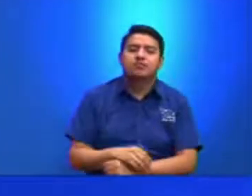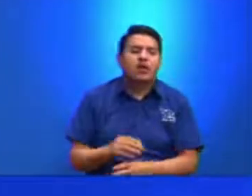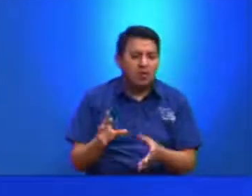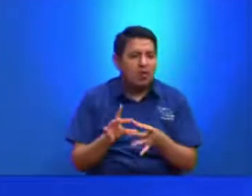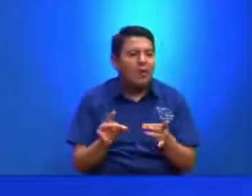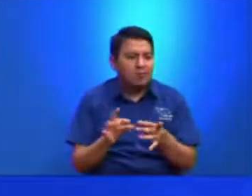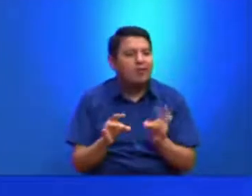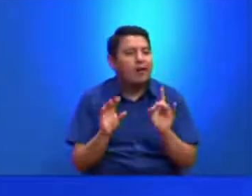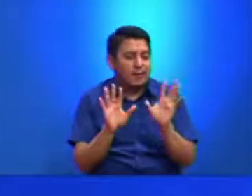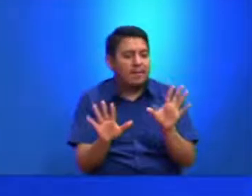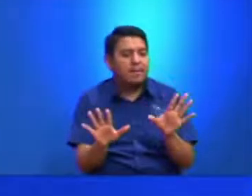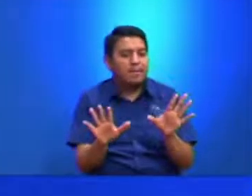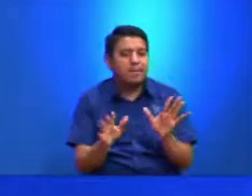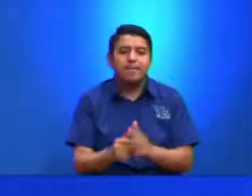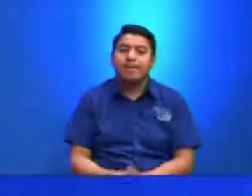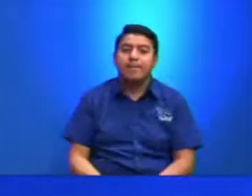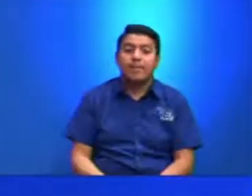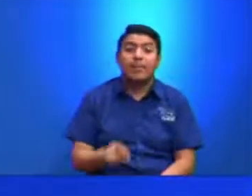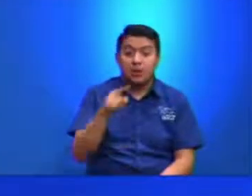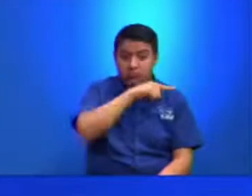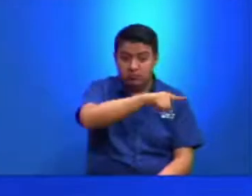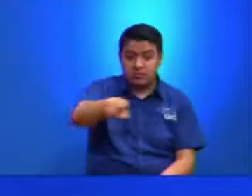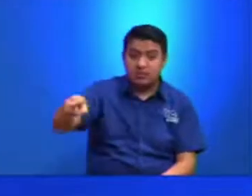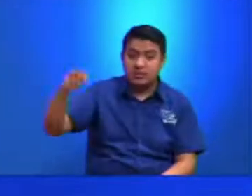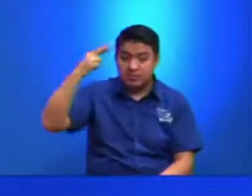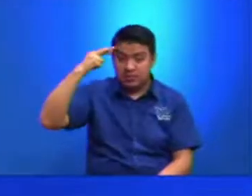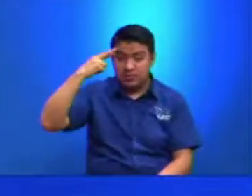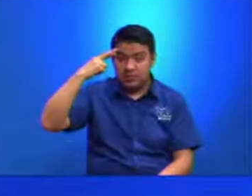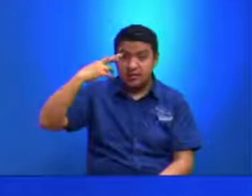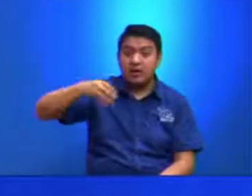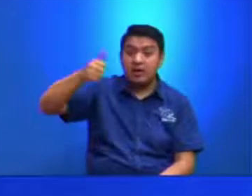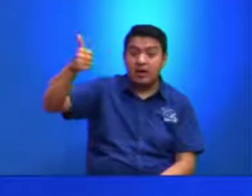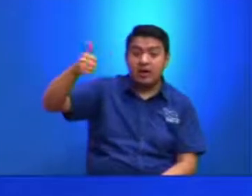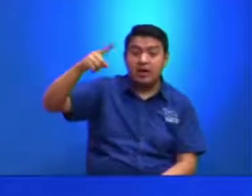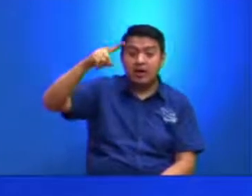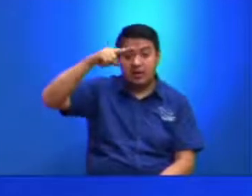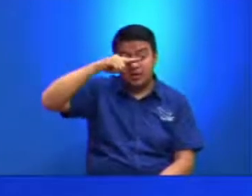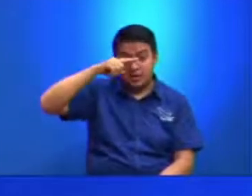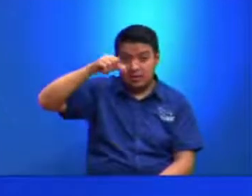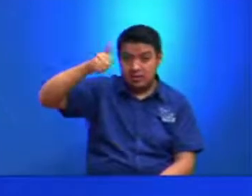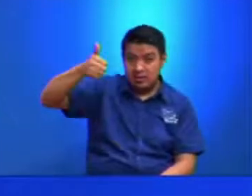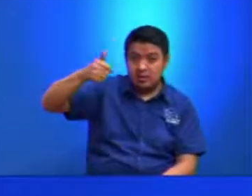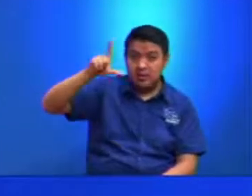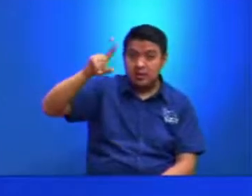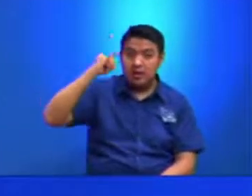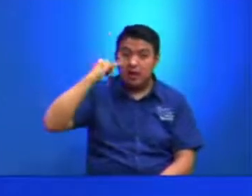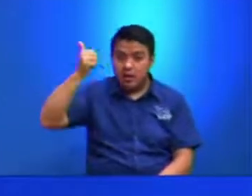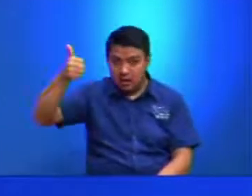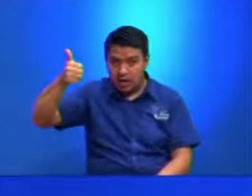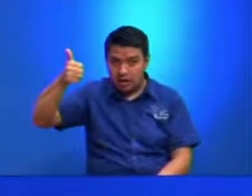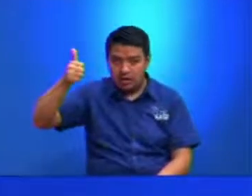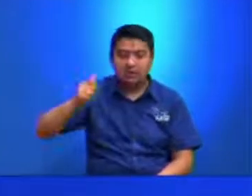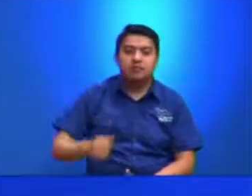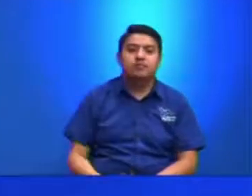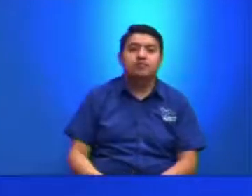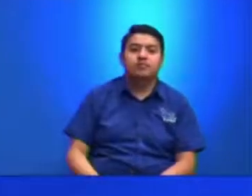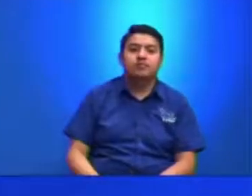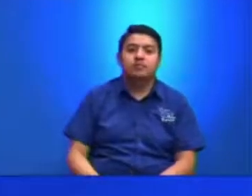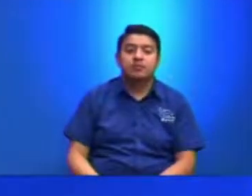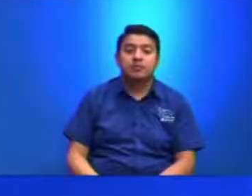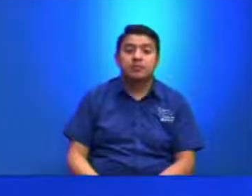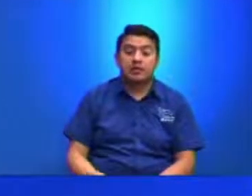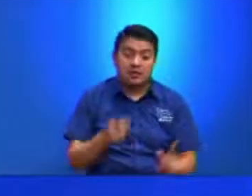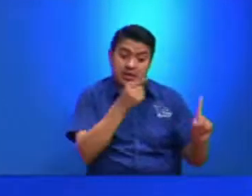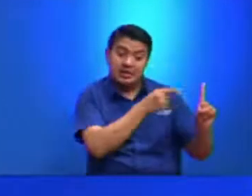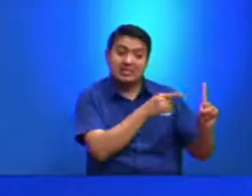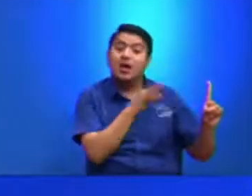cómo está esta cosa. Usted se recuerda de Atalía, ¿verdad? No Talía, sino que Atalía. Esta